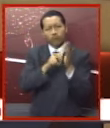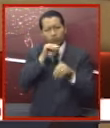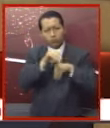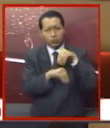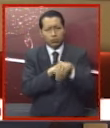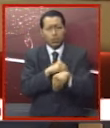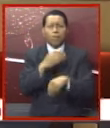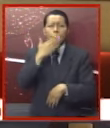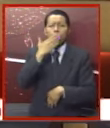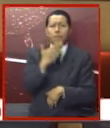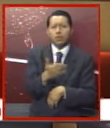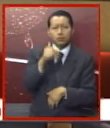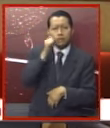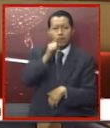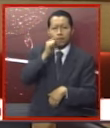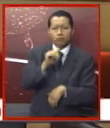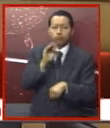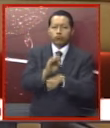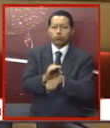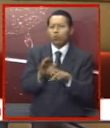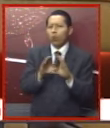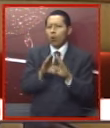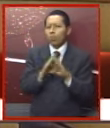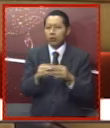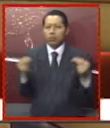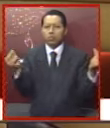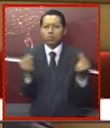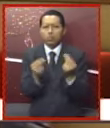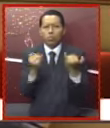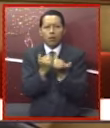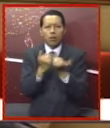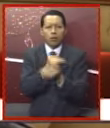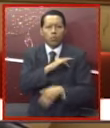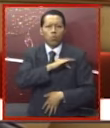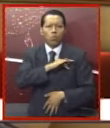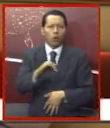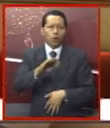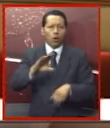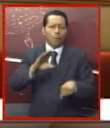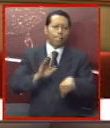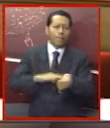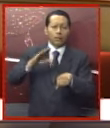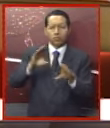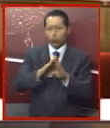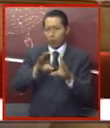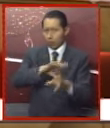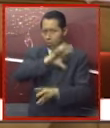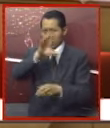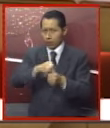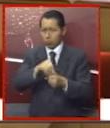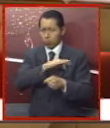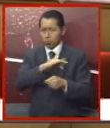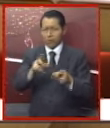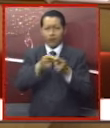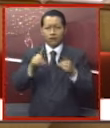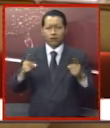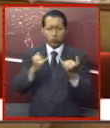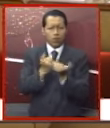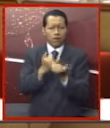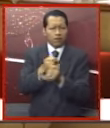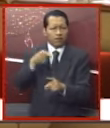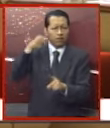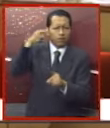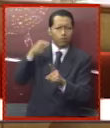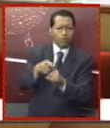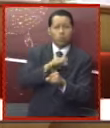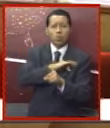es buena y lo que requiere es que se le permita a sus anchas desarrollarse en el terreno